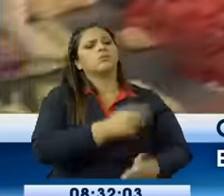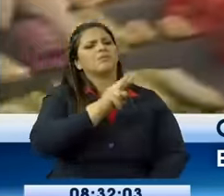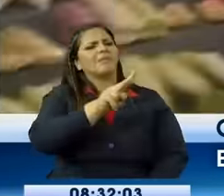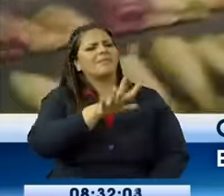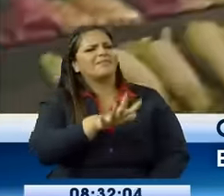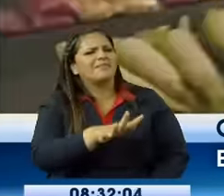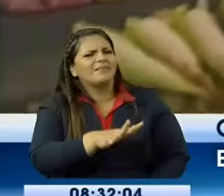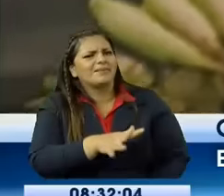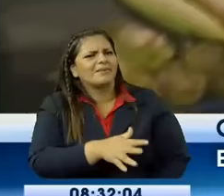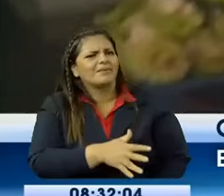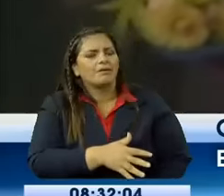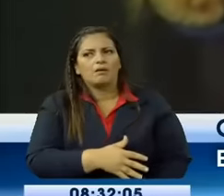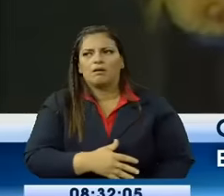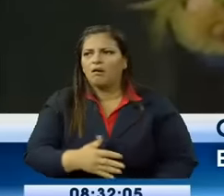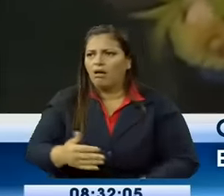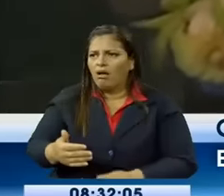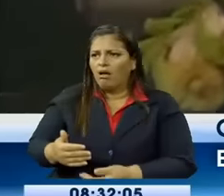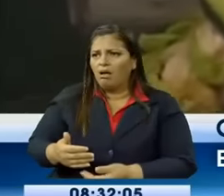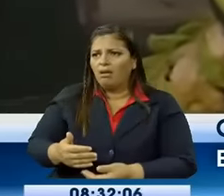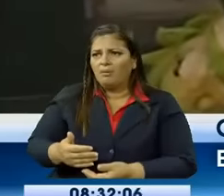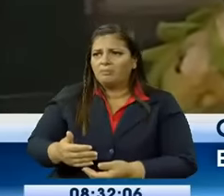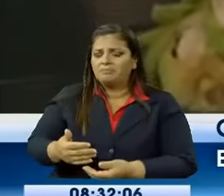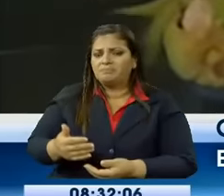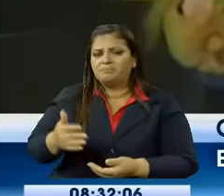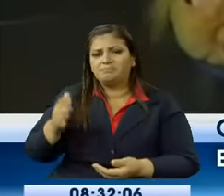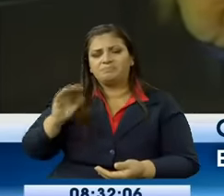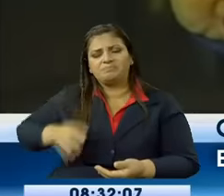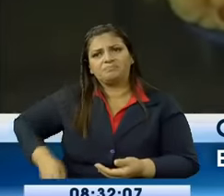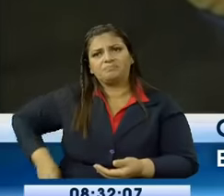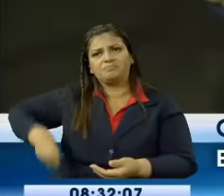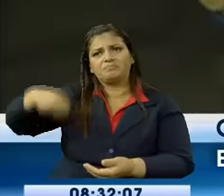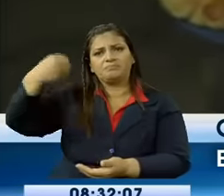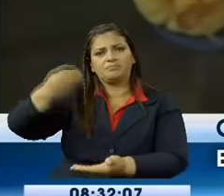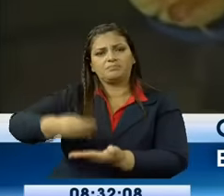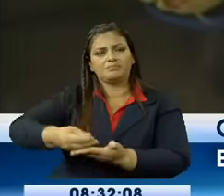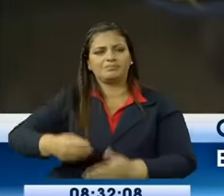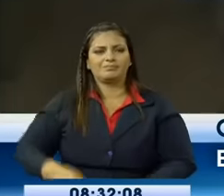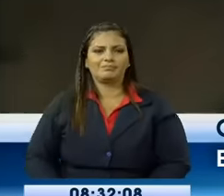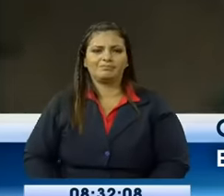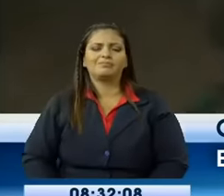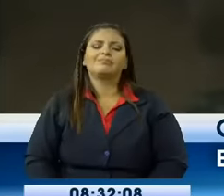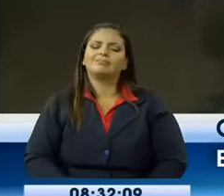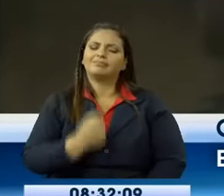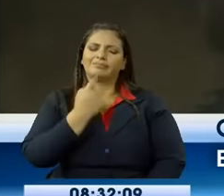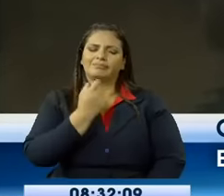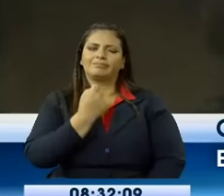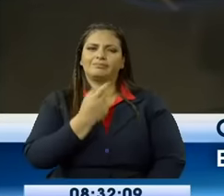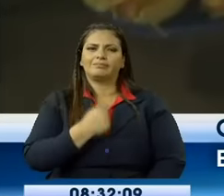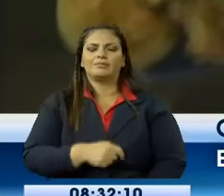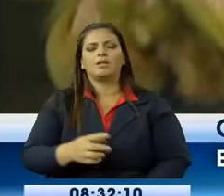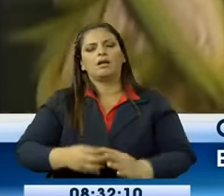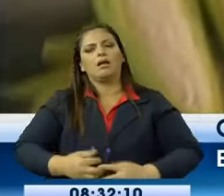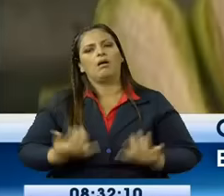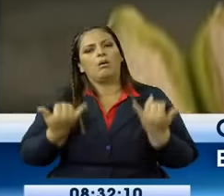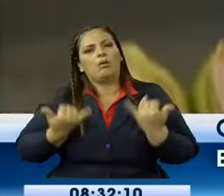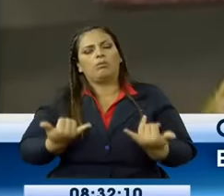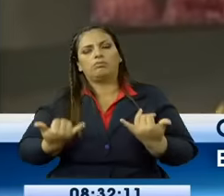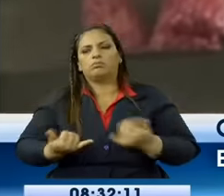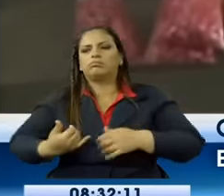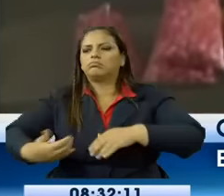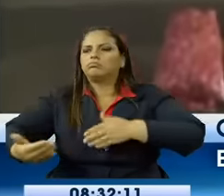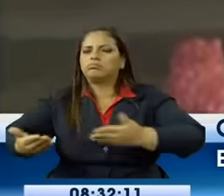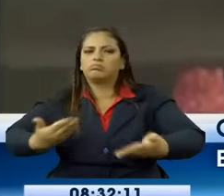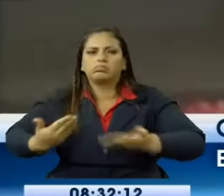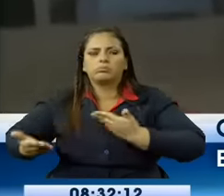con MAGAP, tenemos que coordinar con ANT, que es la Agencia Nacional de Tránsito, por el tema del estado de las carreteras. Tenemos que hablar